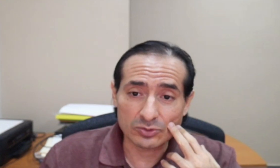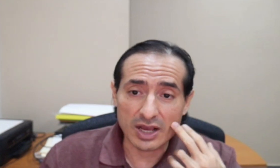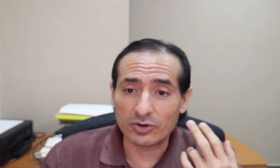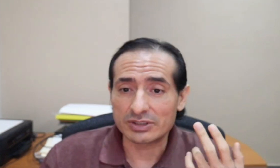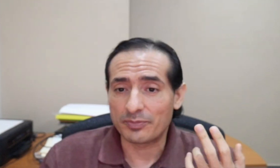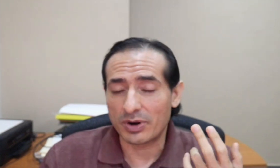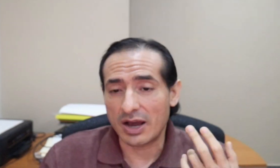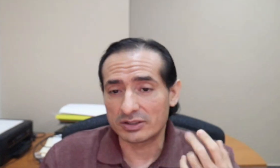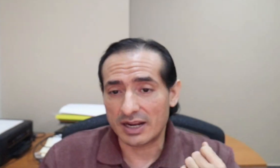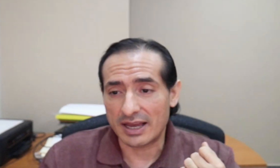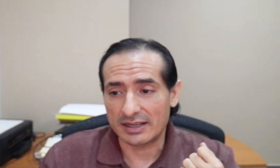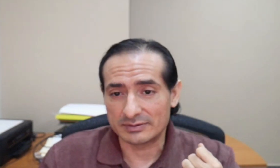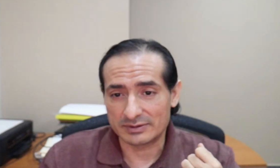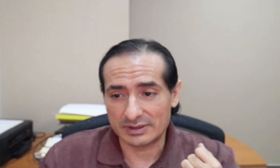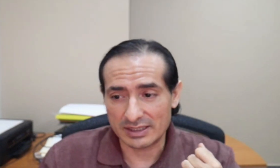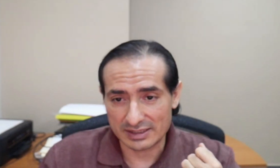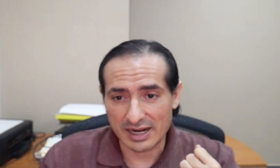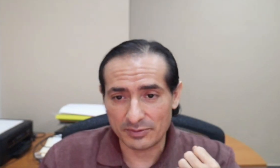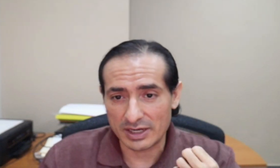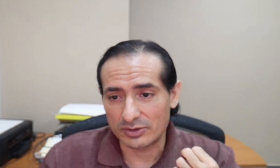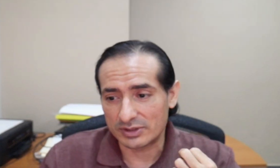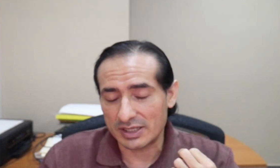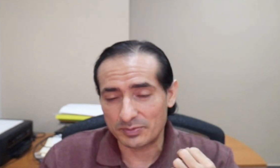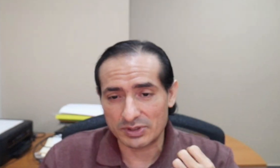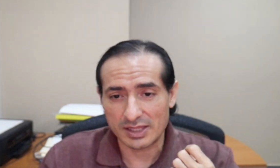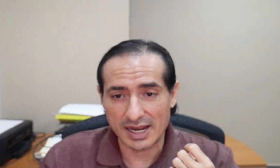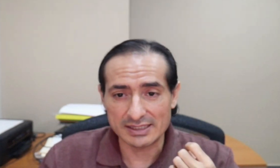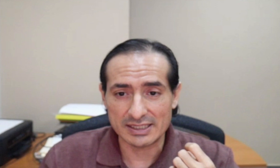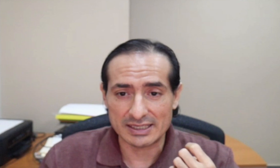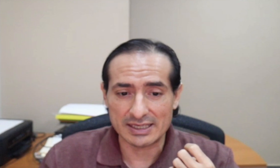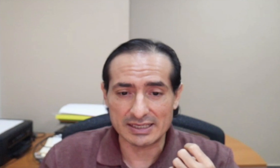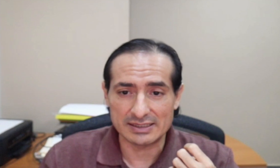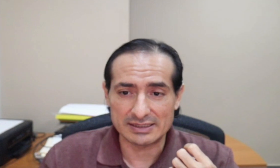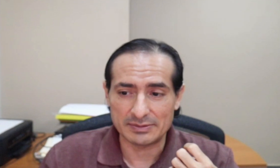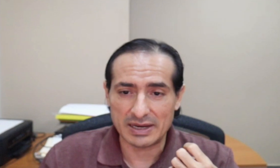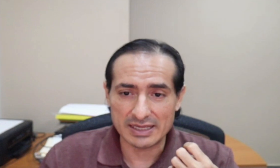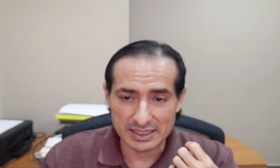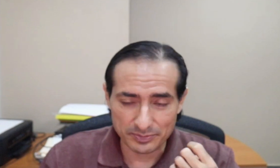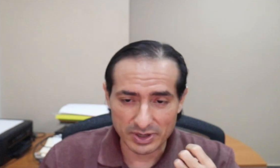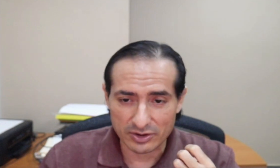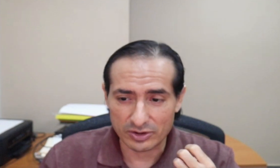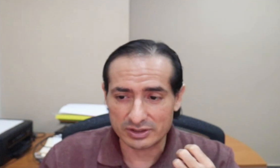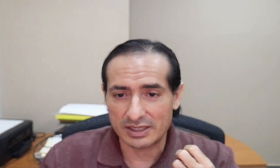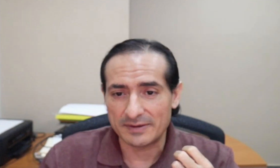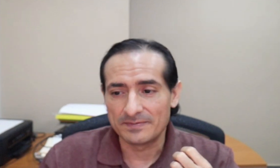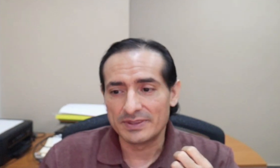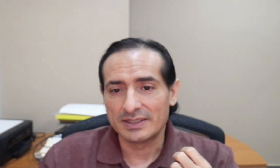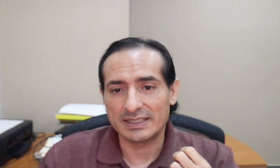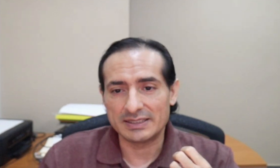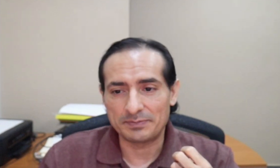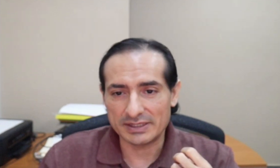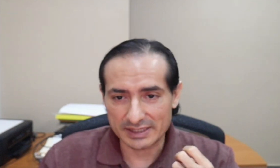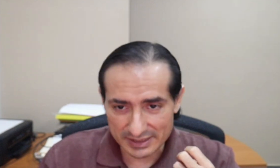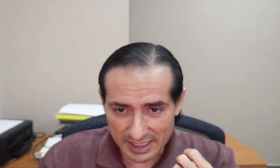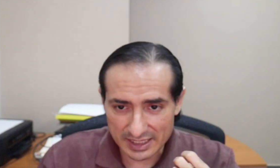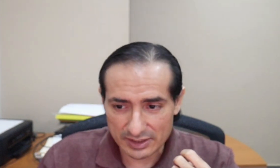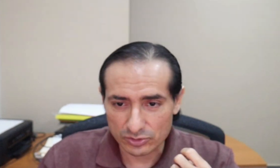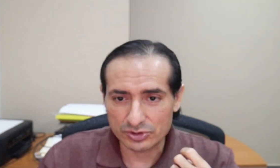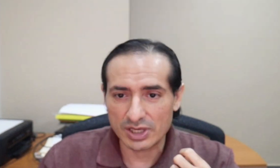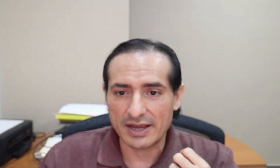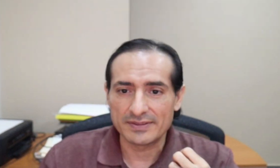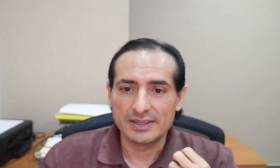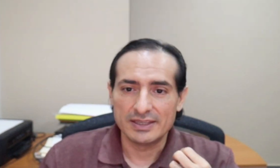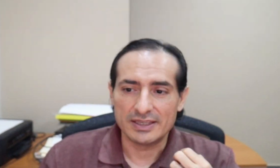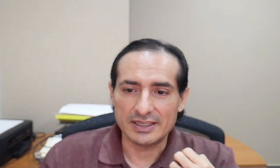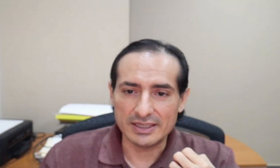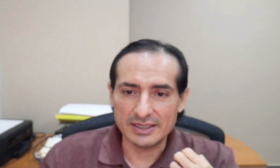vez una cosa por la otra. Si esta es la buena noticia, pues adelante, que se valide por la Corte, que se presente la